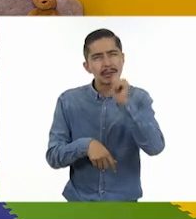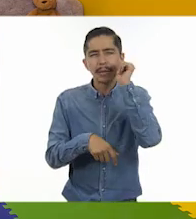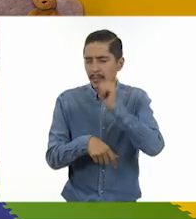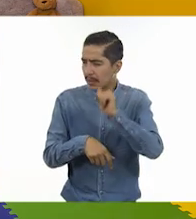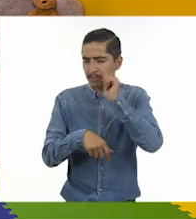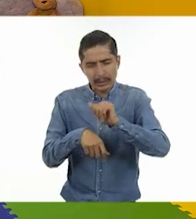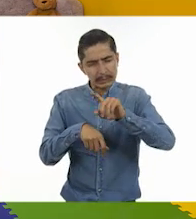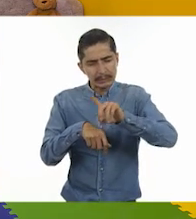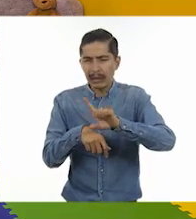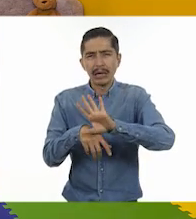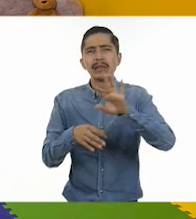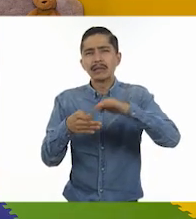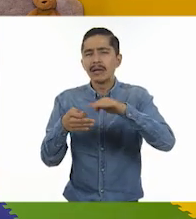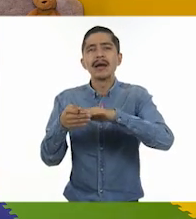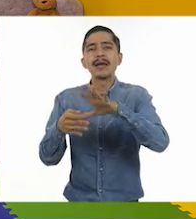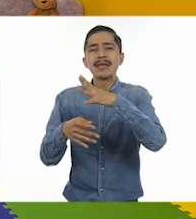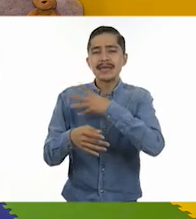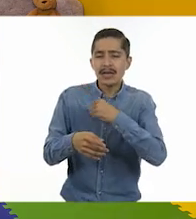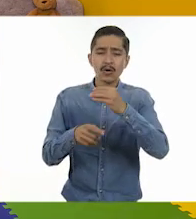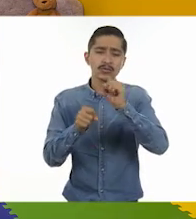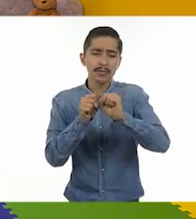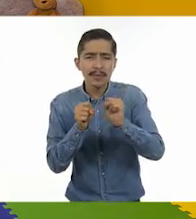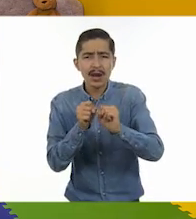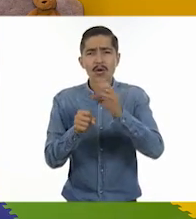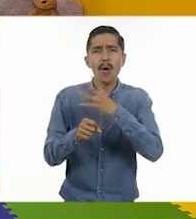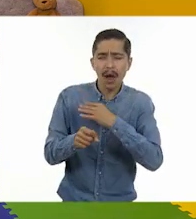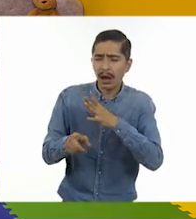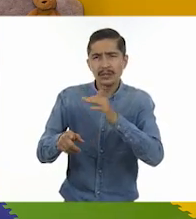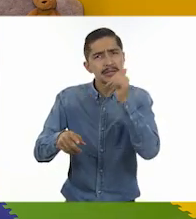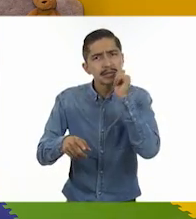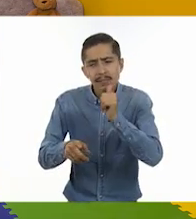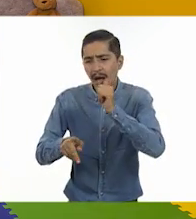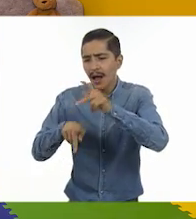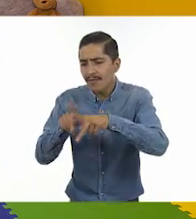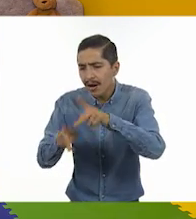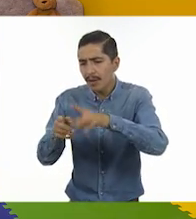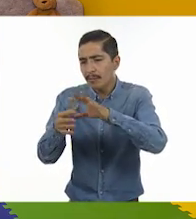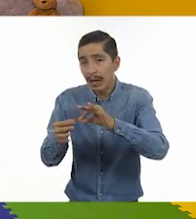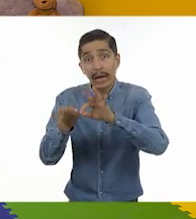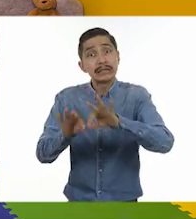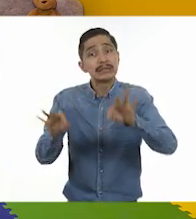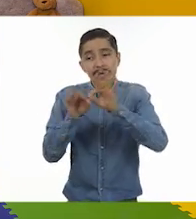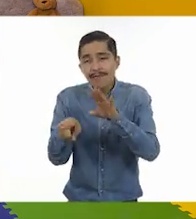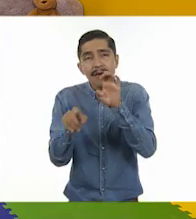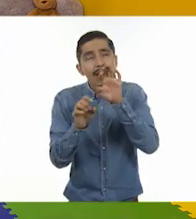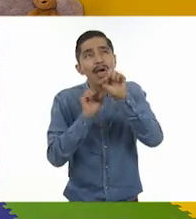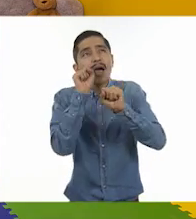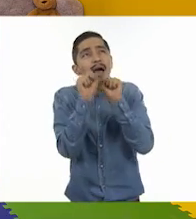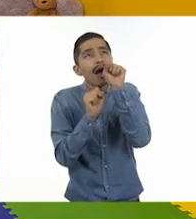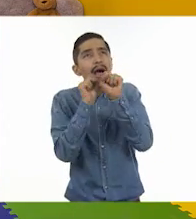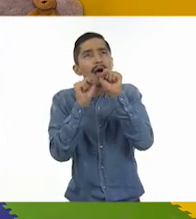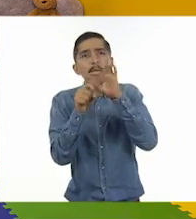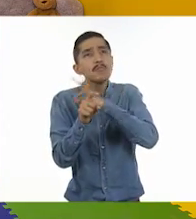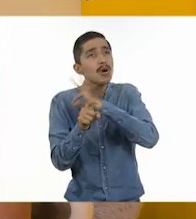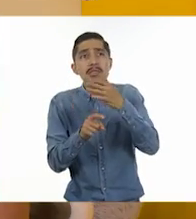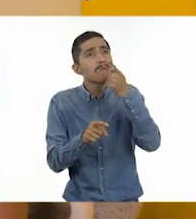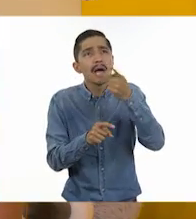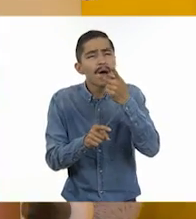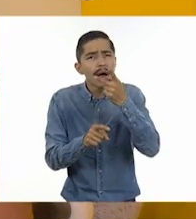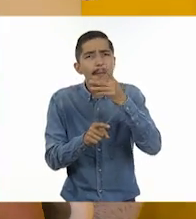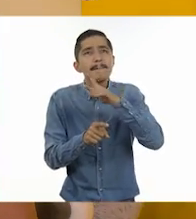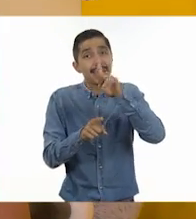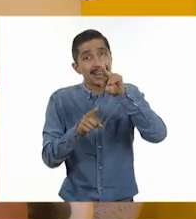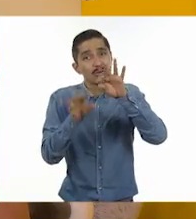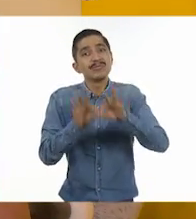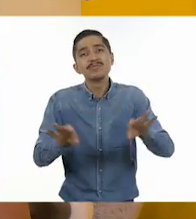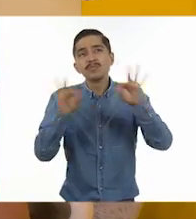hija, hijo o sobrino, porque para ellos es muy importante escuchar el lenguaje, aun cuando no pueden hablar.